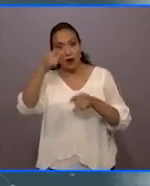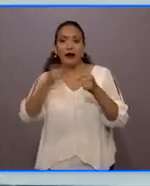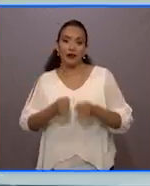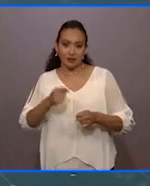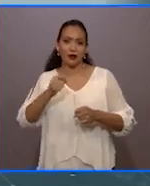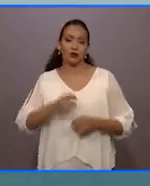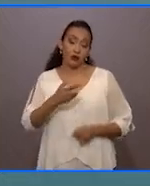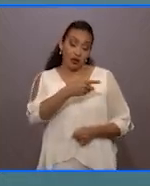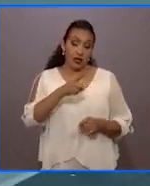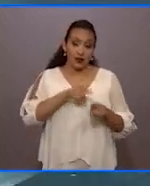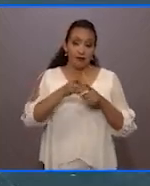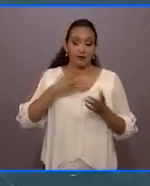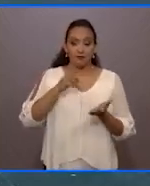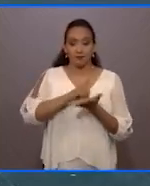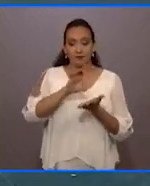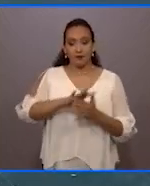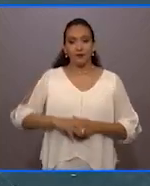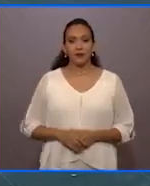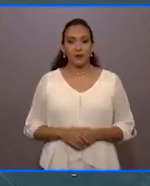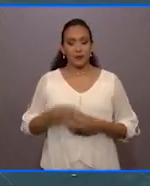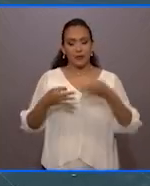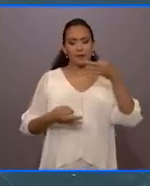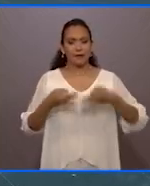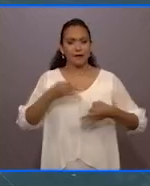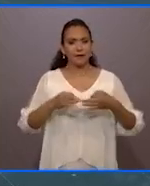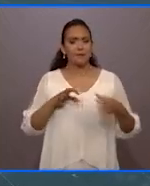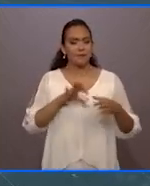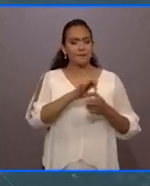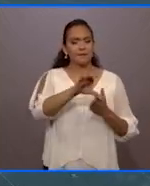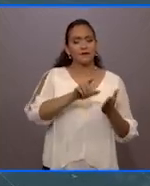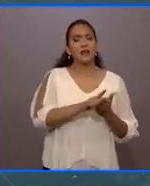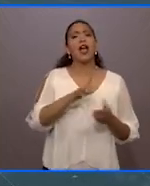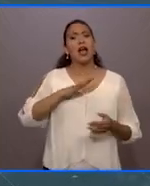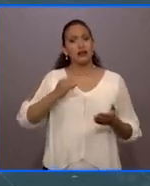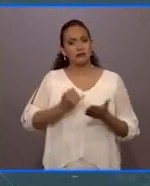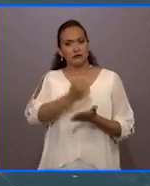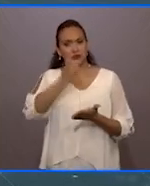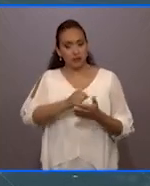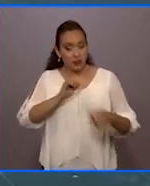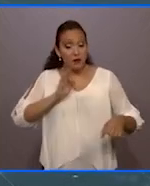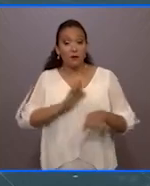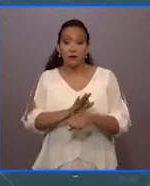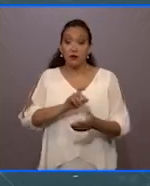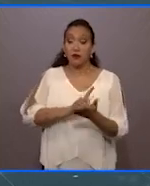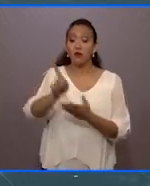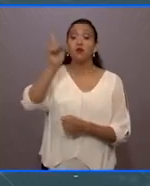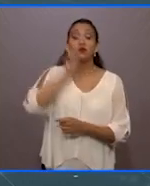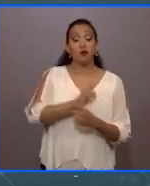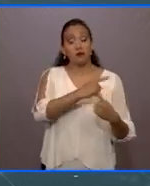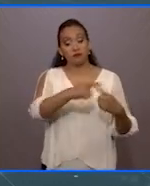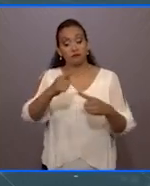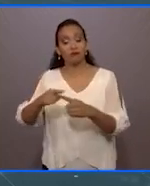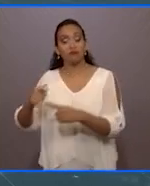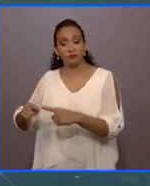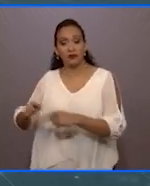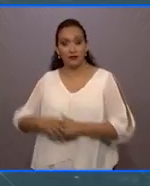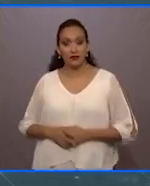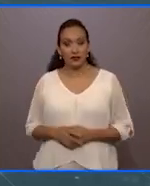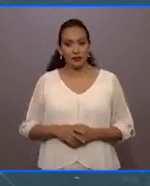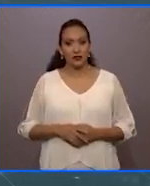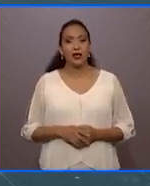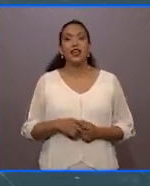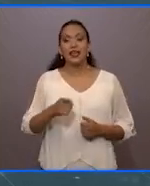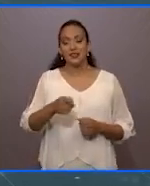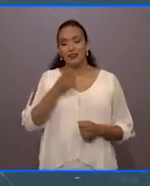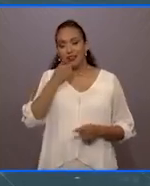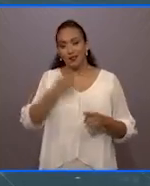discapacidad. El Tribunal Constitucional ha emitido sentencias que protegen derechos de las mujeres en distintos ámbitos,